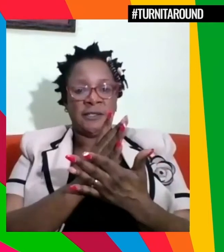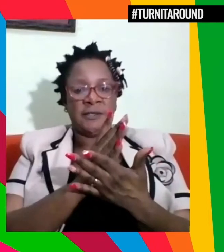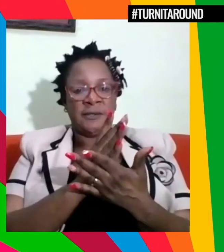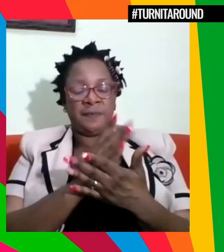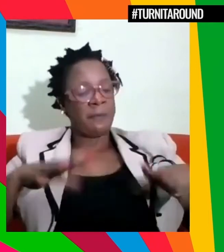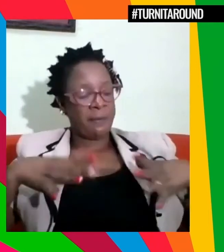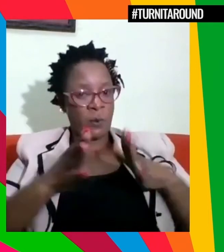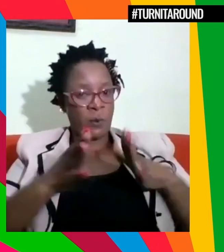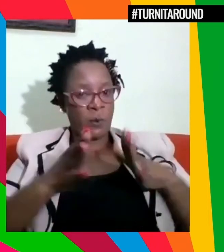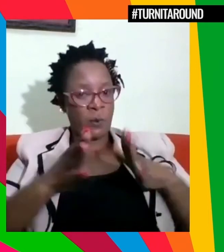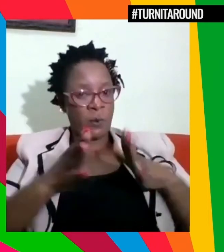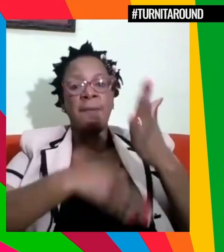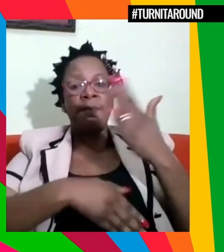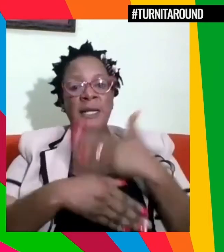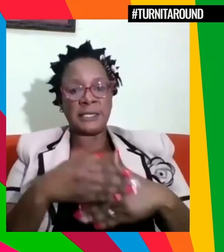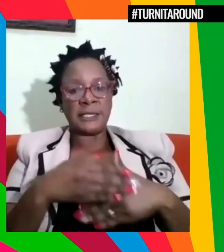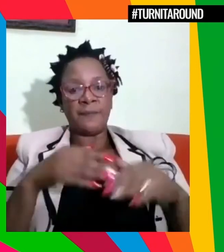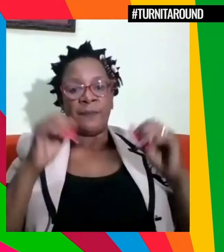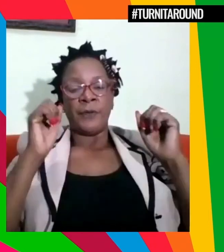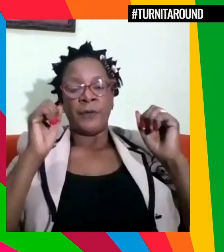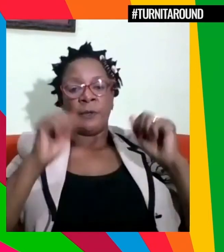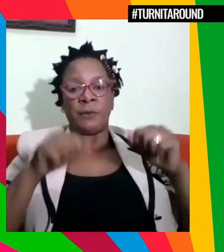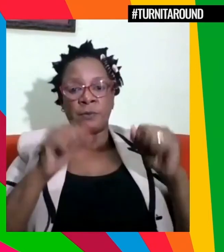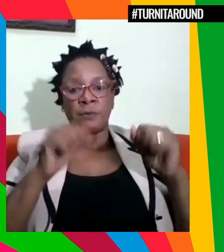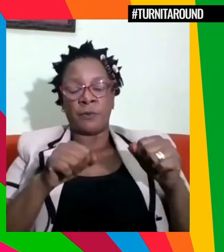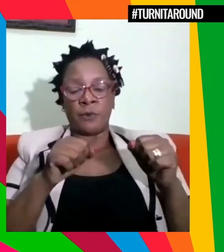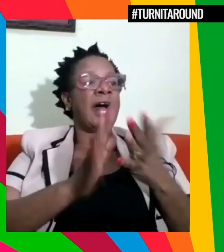con alguna discapacidad pueden ser atletas.